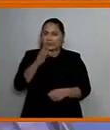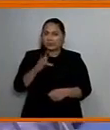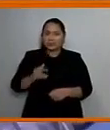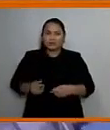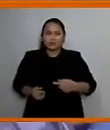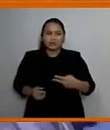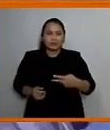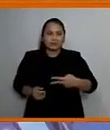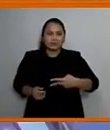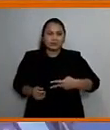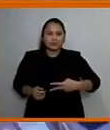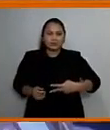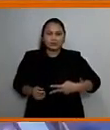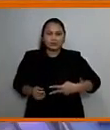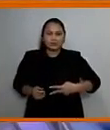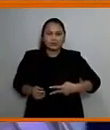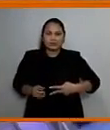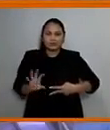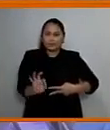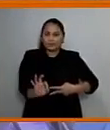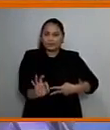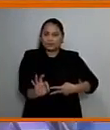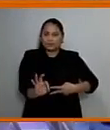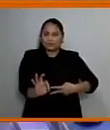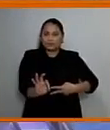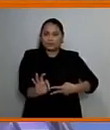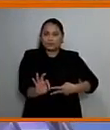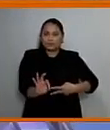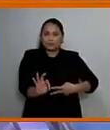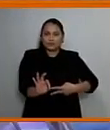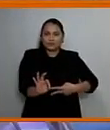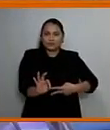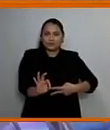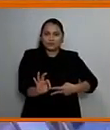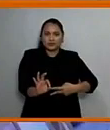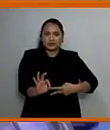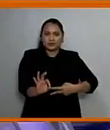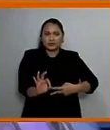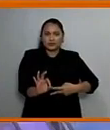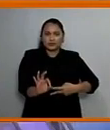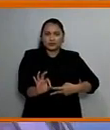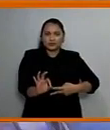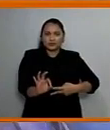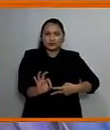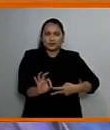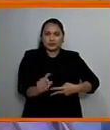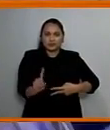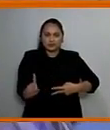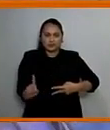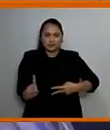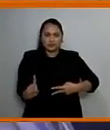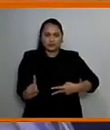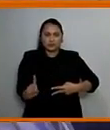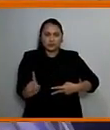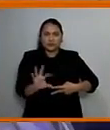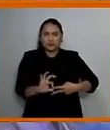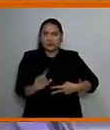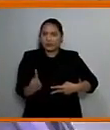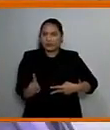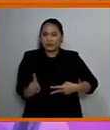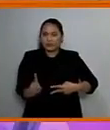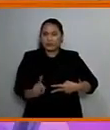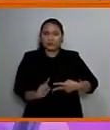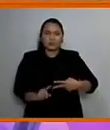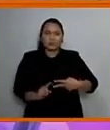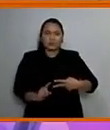cuarto muere segundo dígito 1 primer número ganado